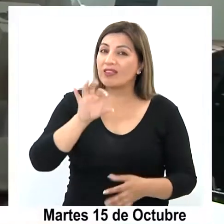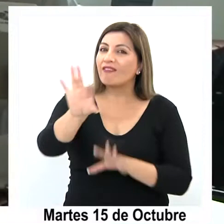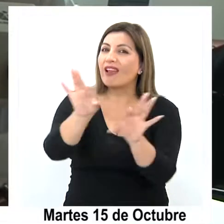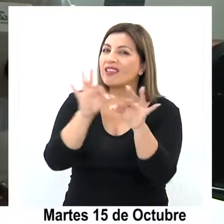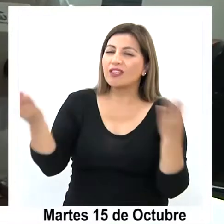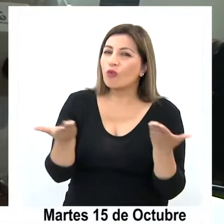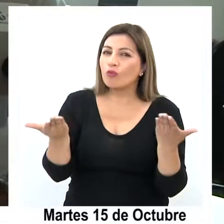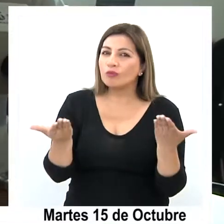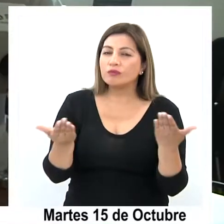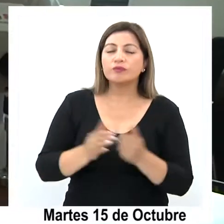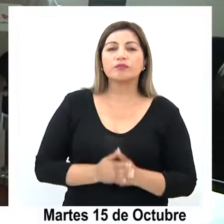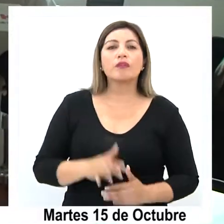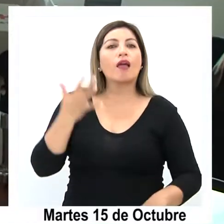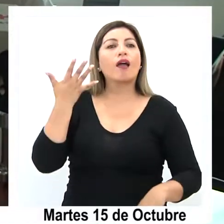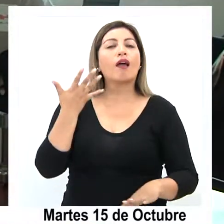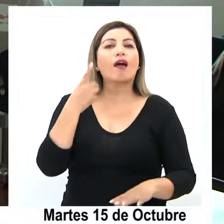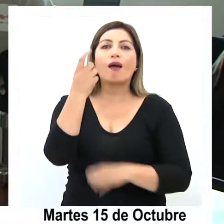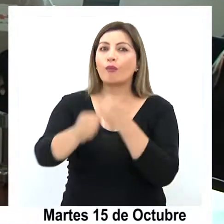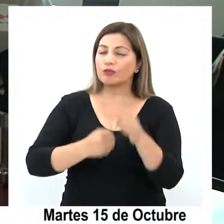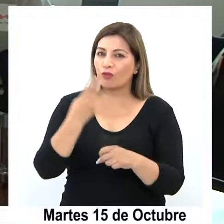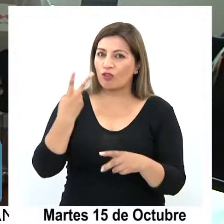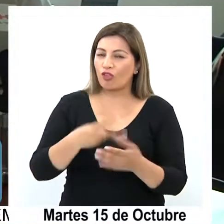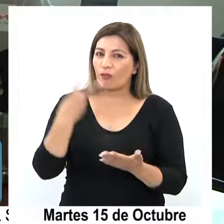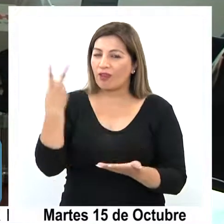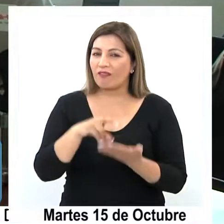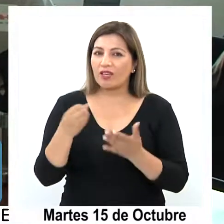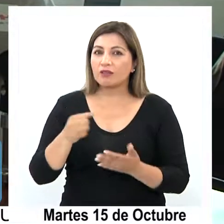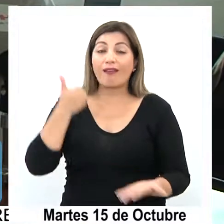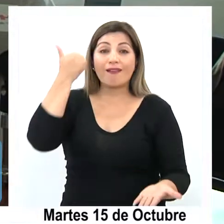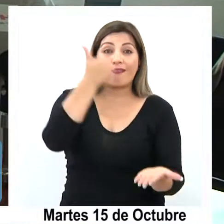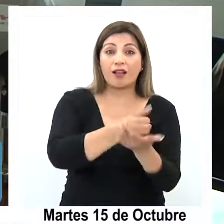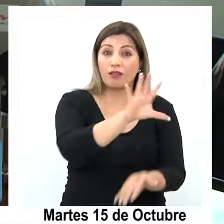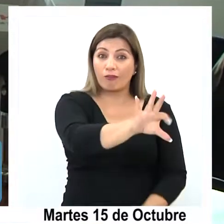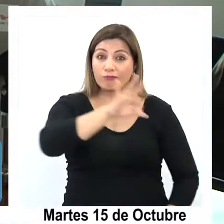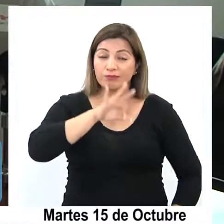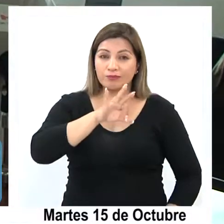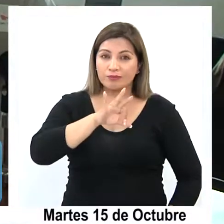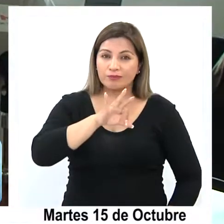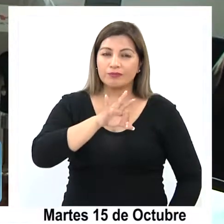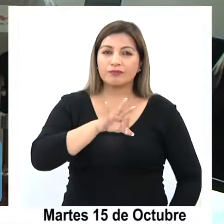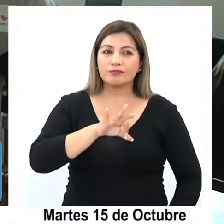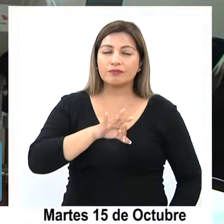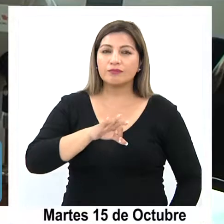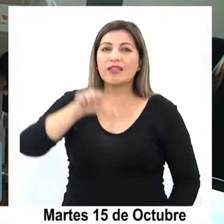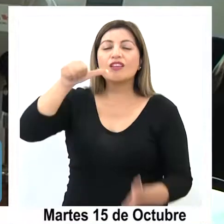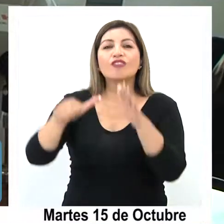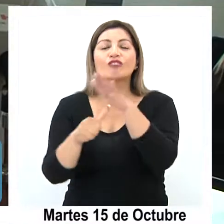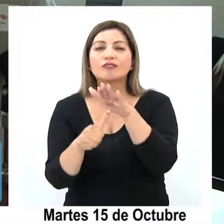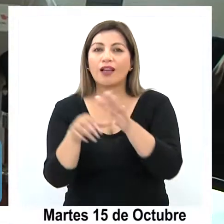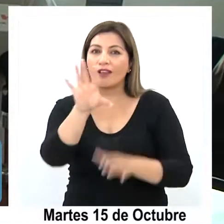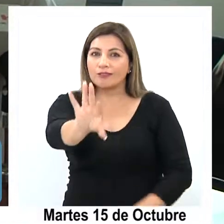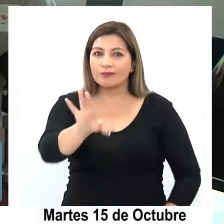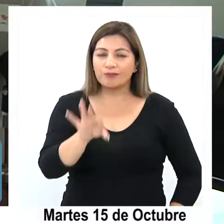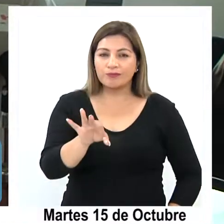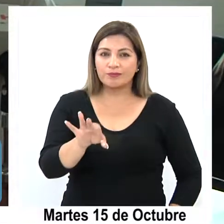En el 2020 tenemos elecciones populares para elegir los cargos de alcalde, concejales,